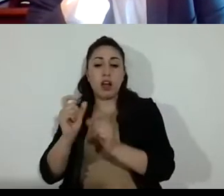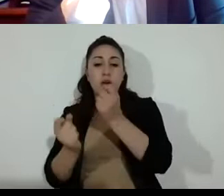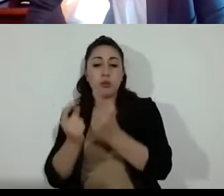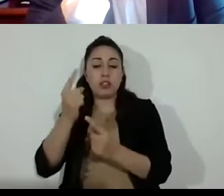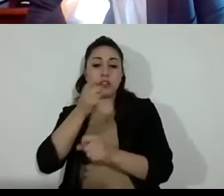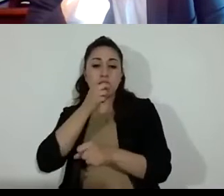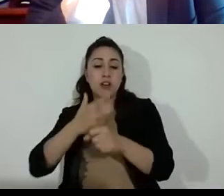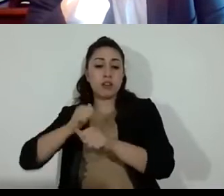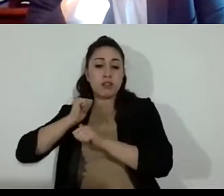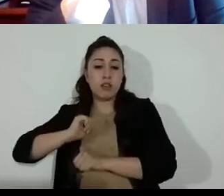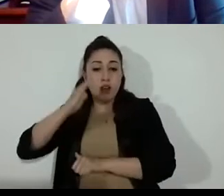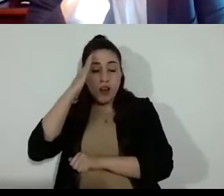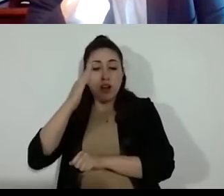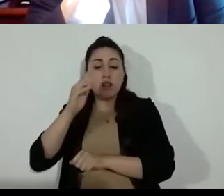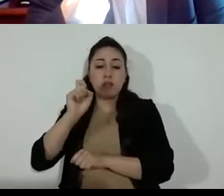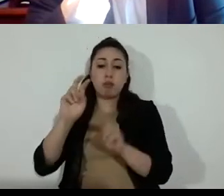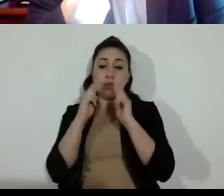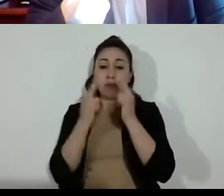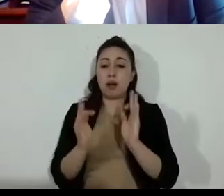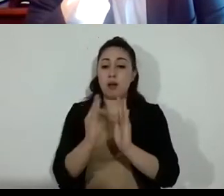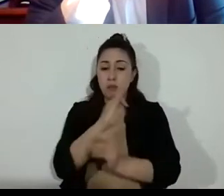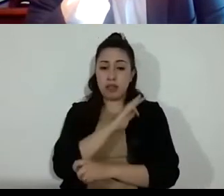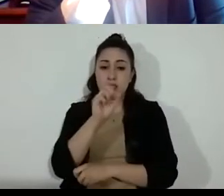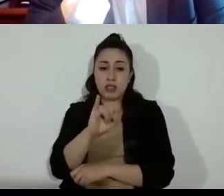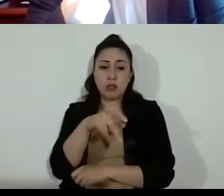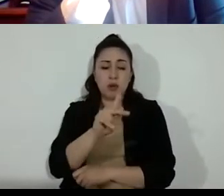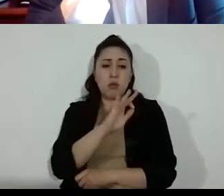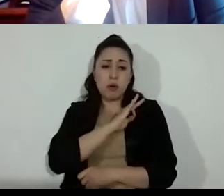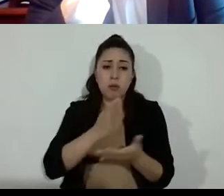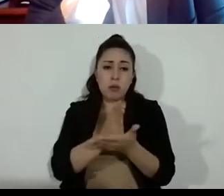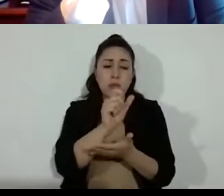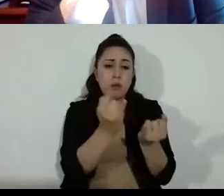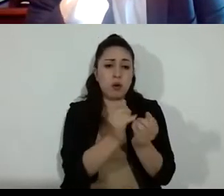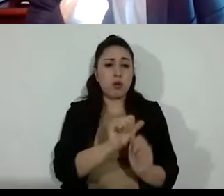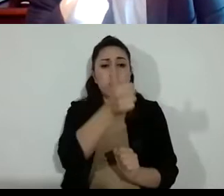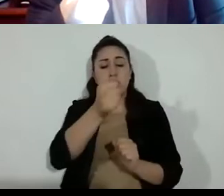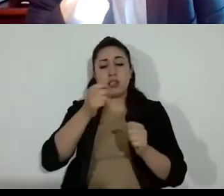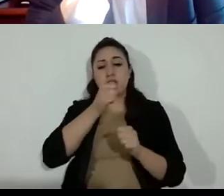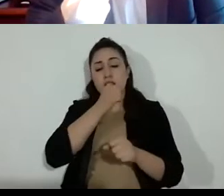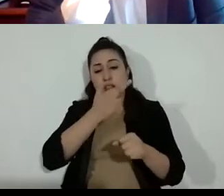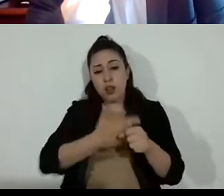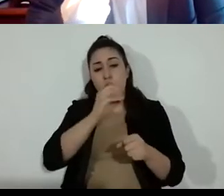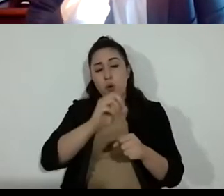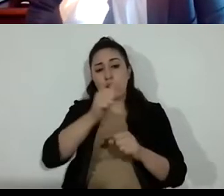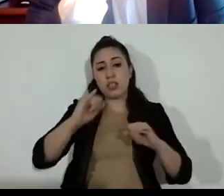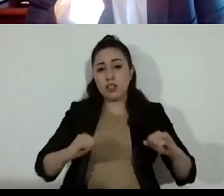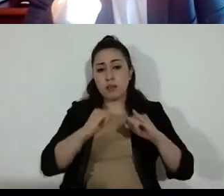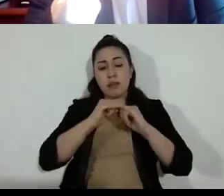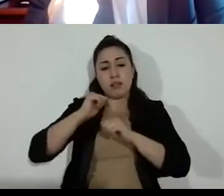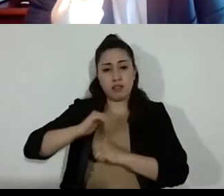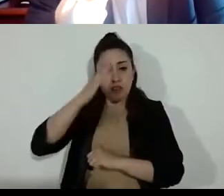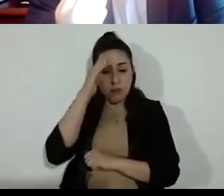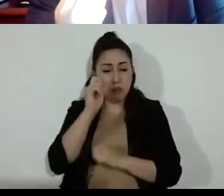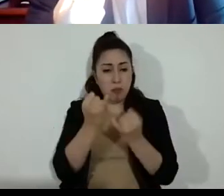conozco particularmente el documento presentado por los compañeros del Partido Acción Nacional. Y en el caso de la Junta